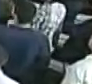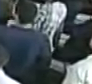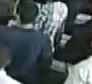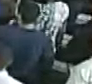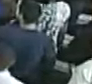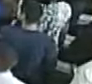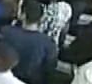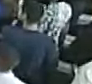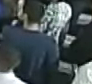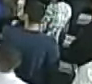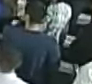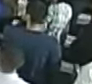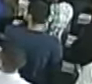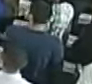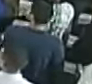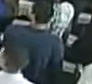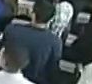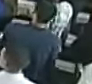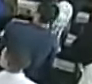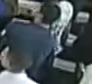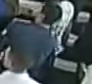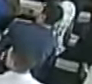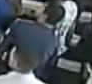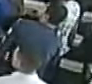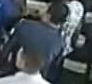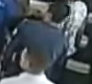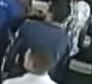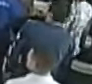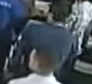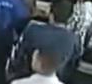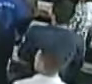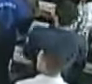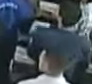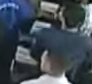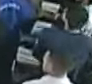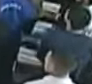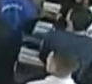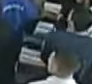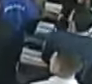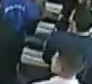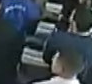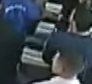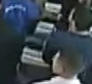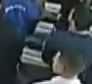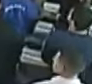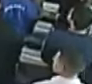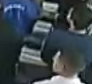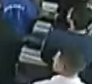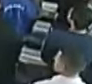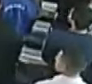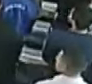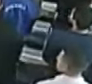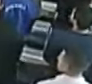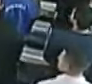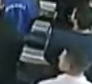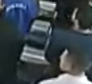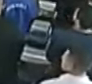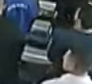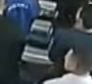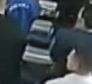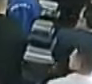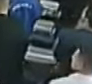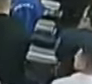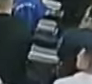Consejo Nacional Electoral, en lo que ha sido, sin duda alguna, un momento muy anhelado para todos y todas conocer